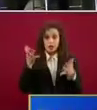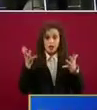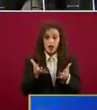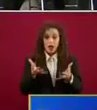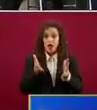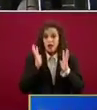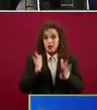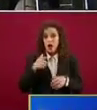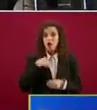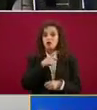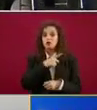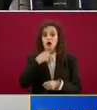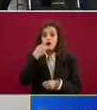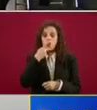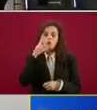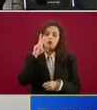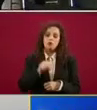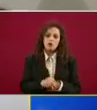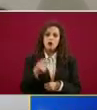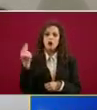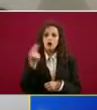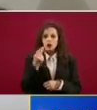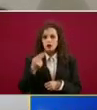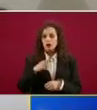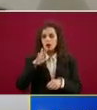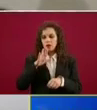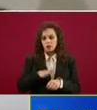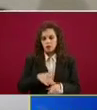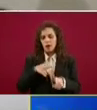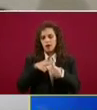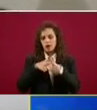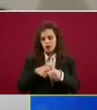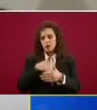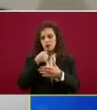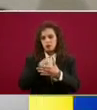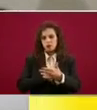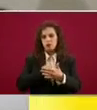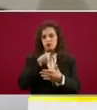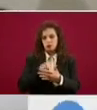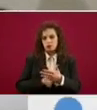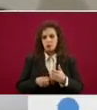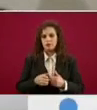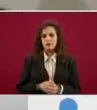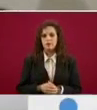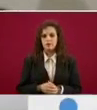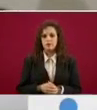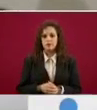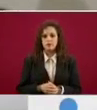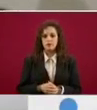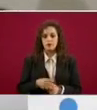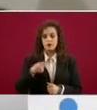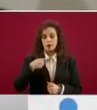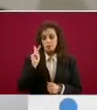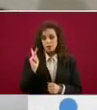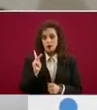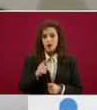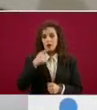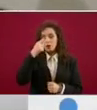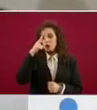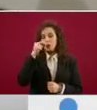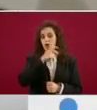Tenemos que ir aumentando el salario sin afectar las fuentes de